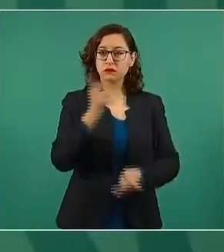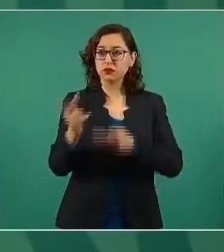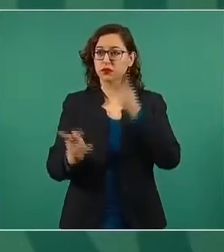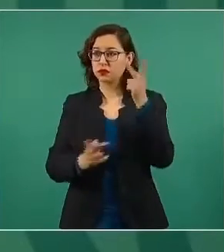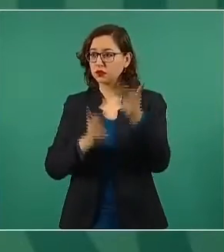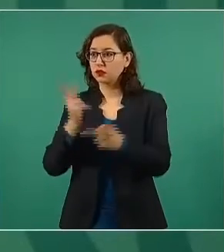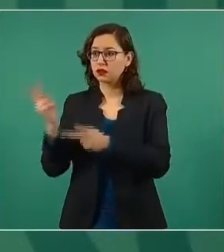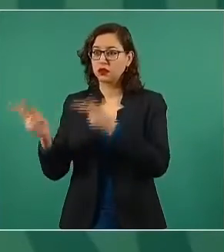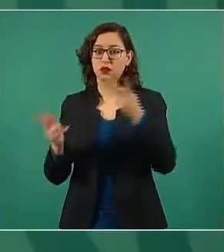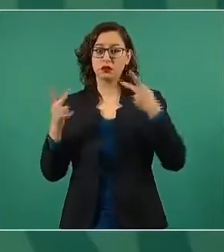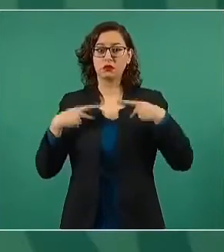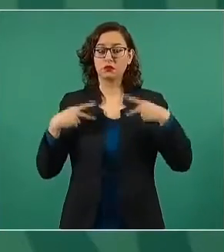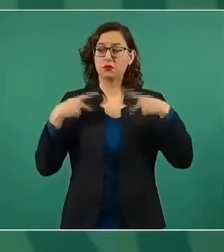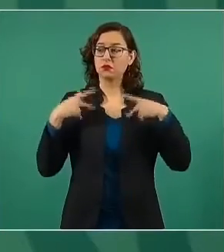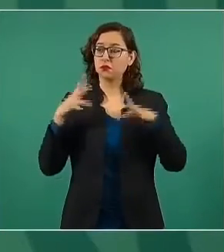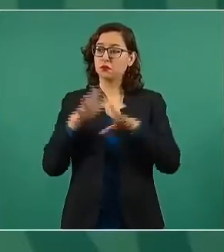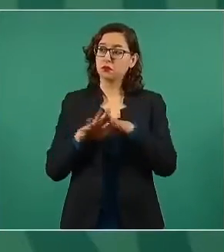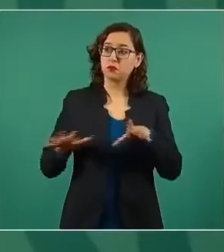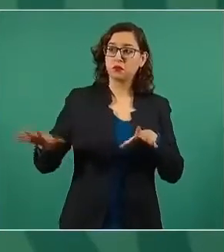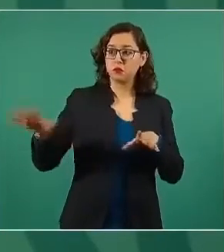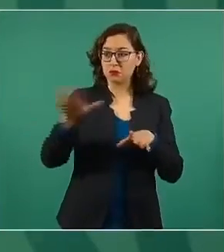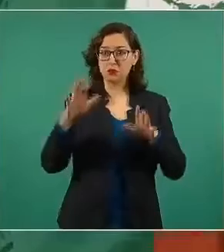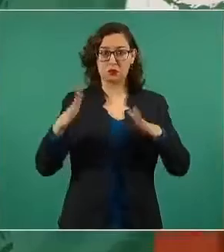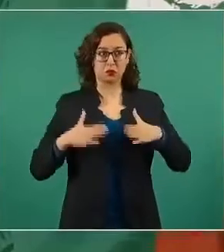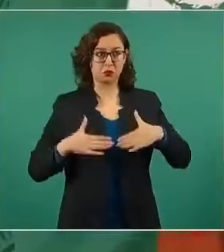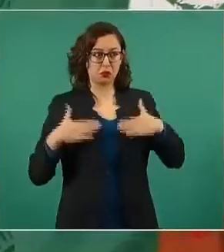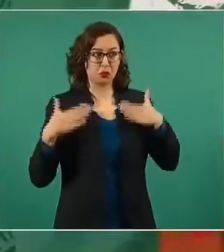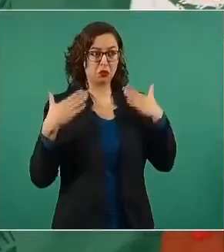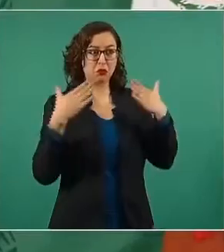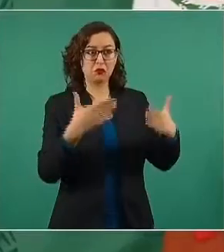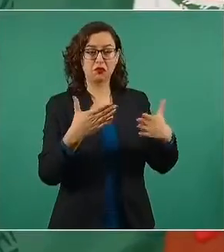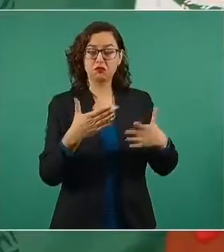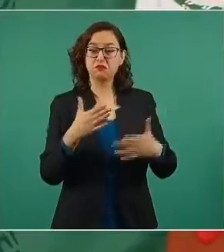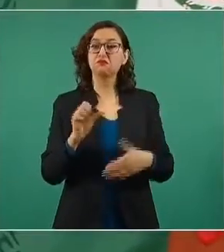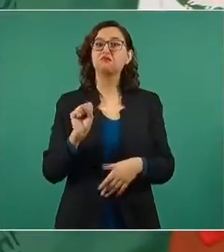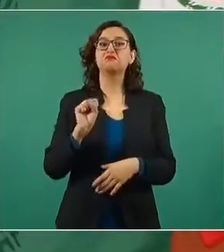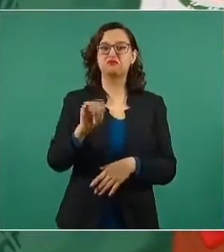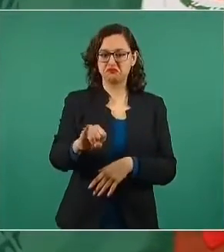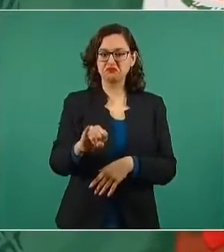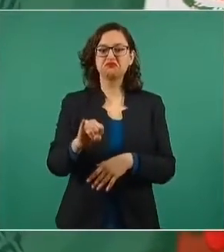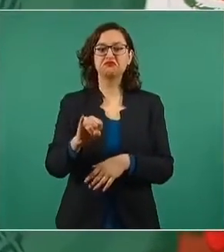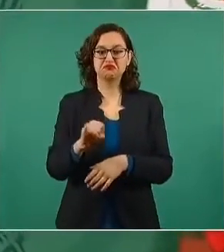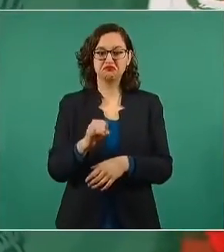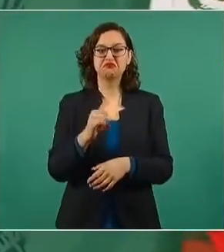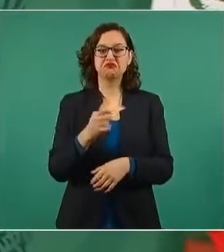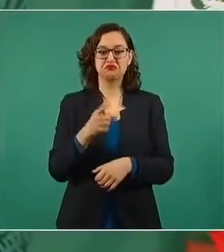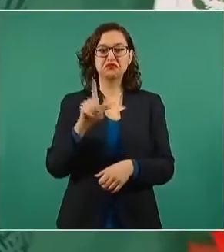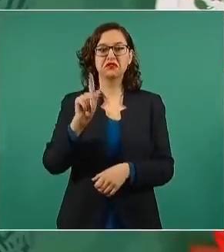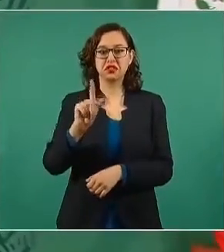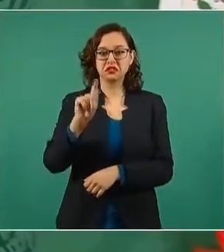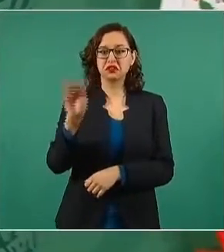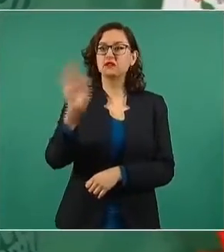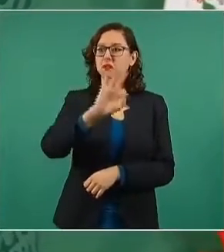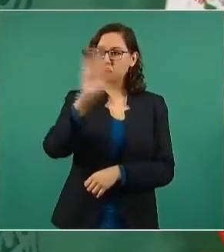ya ocupa el tercer lugar, tiene un 70% de